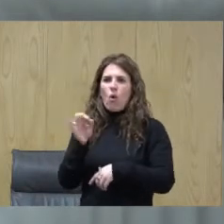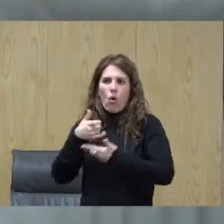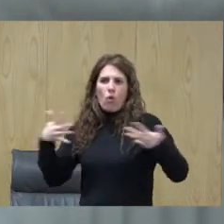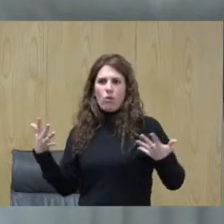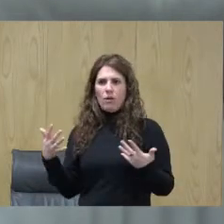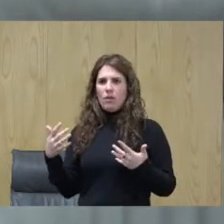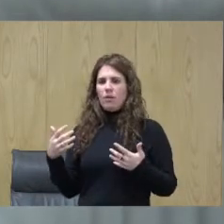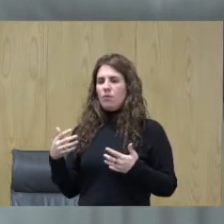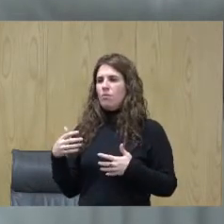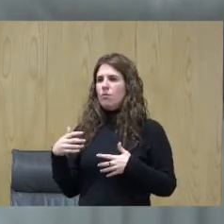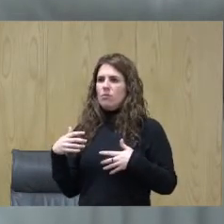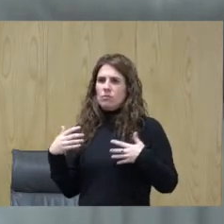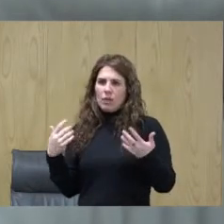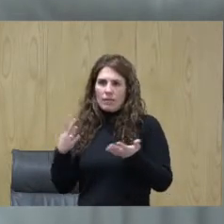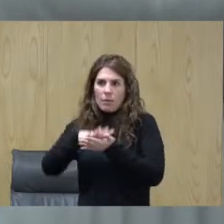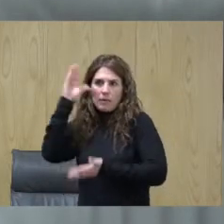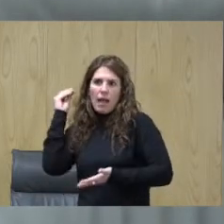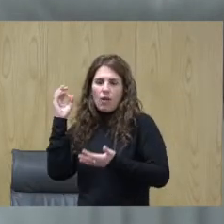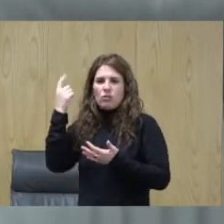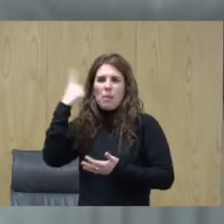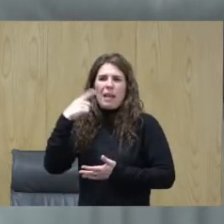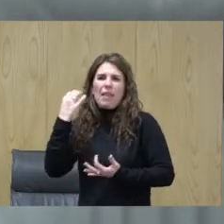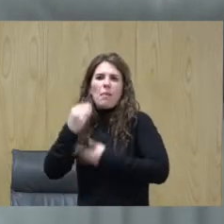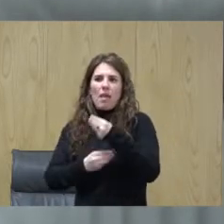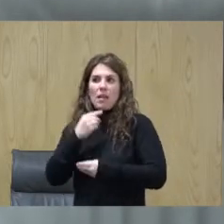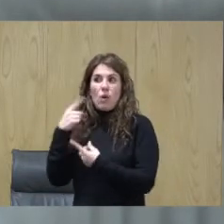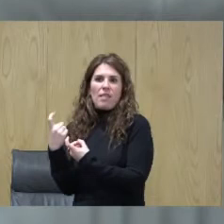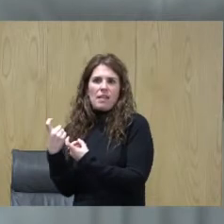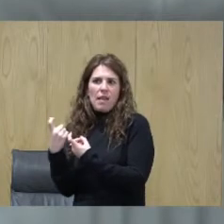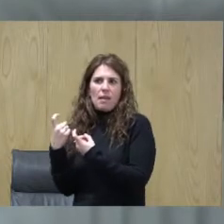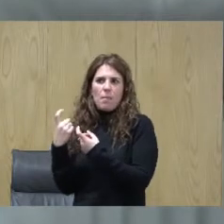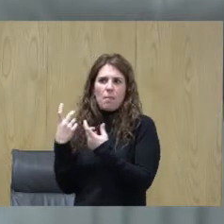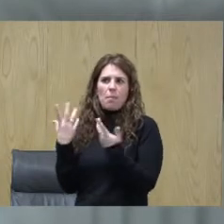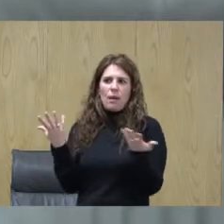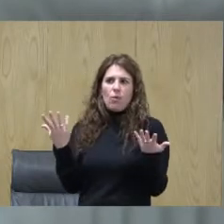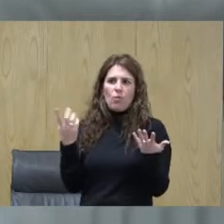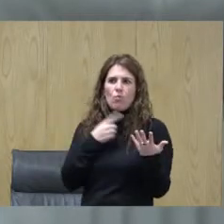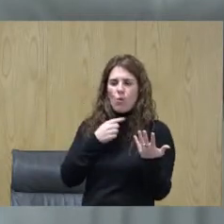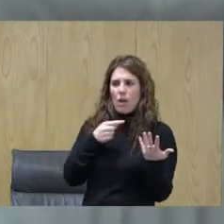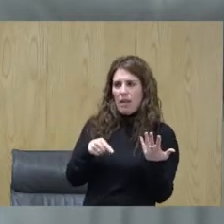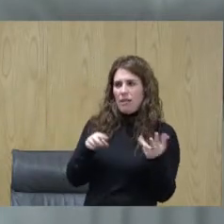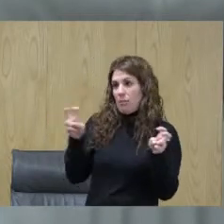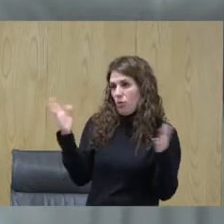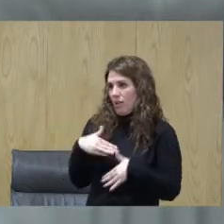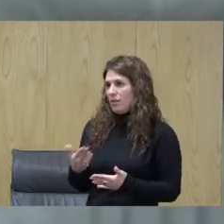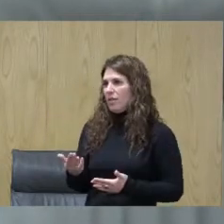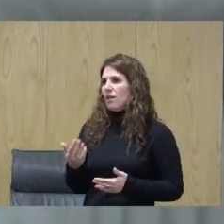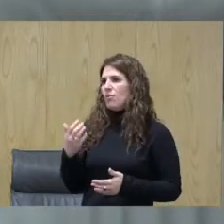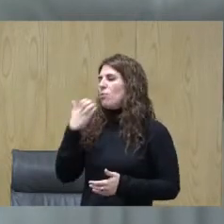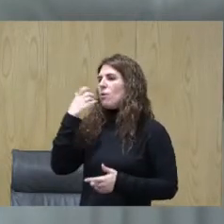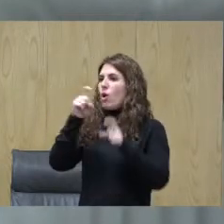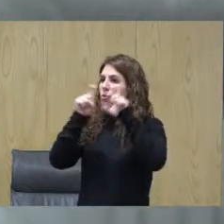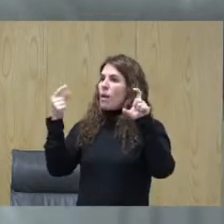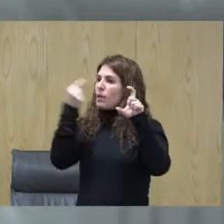interpretarla o saber qué es lo que tienen que hacerlo, ¿no? Eso es una necesidad, pero claro, ahí no le podemos poner el humor, ¿no? Pero en una viñeta, por ejemplo,